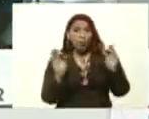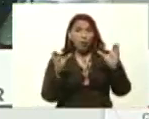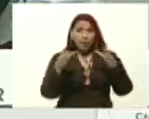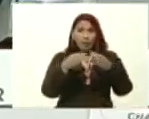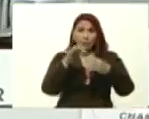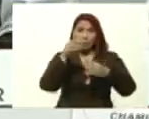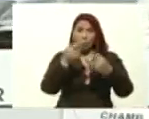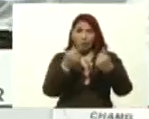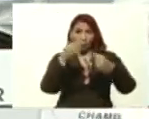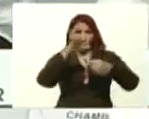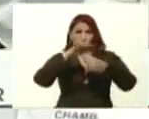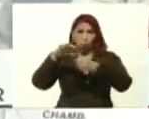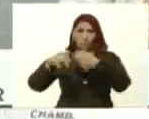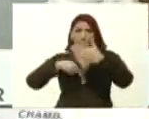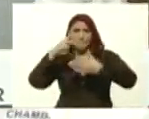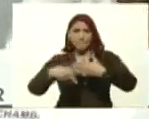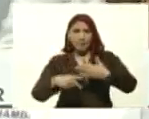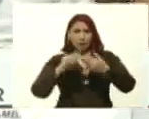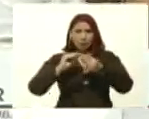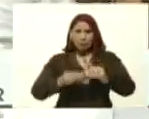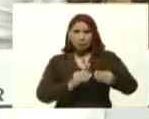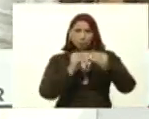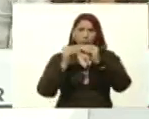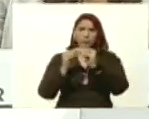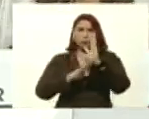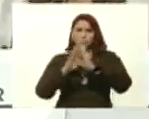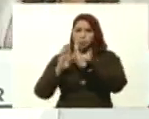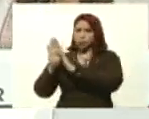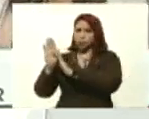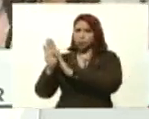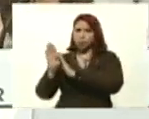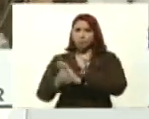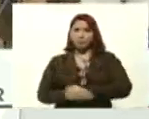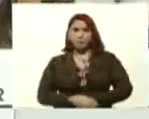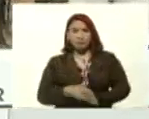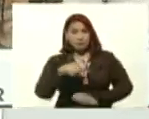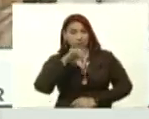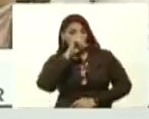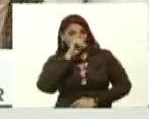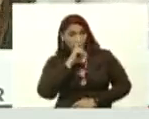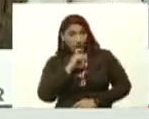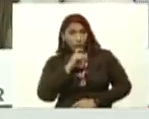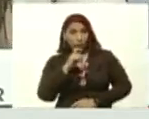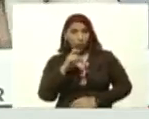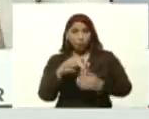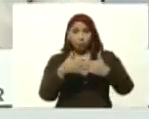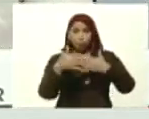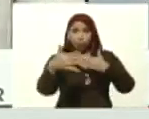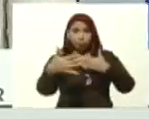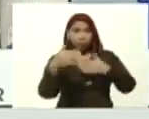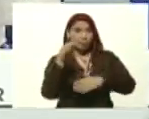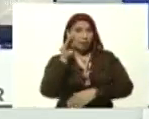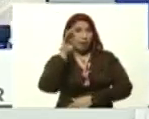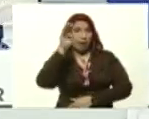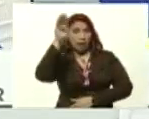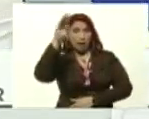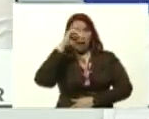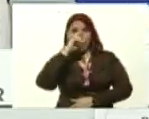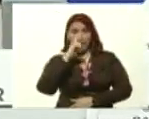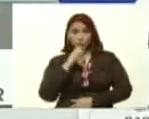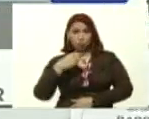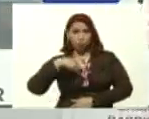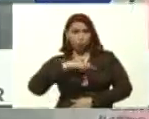plan económico de recuperación y de crecimiento para este año y para los próximos años. Tuvimos